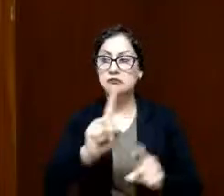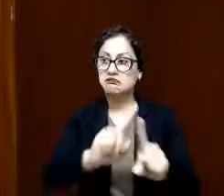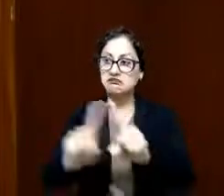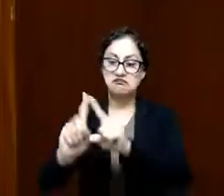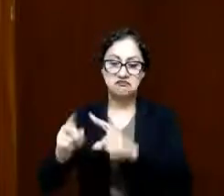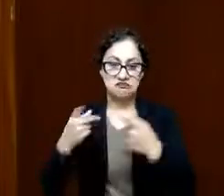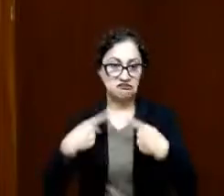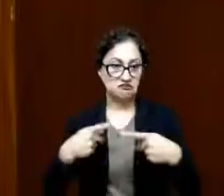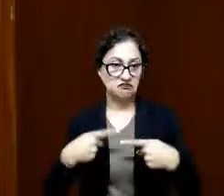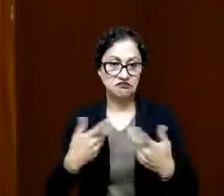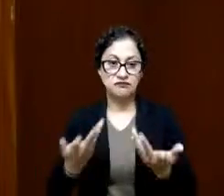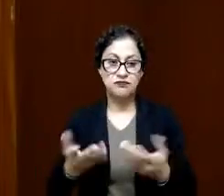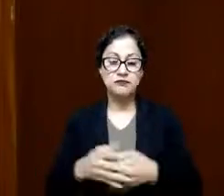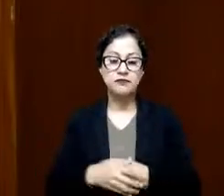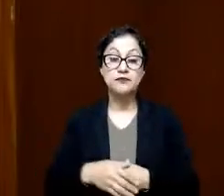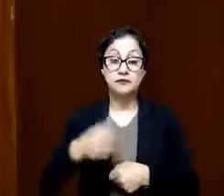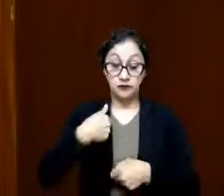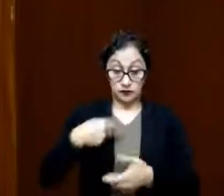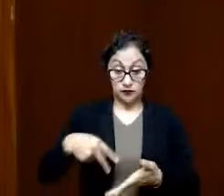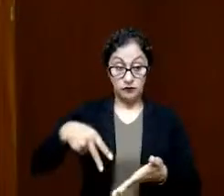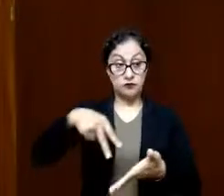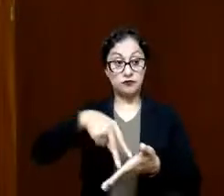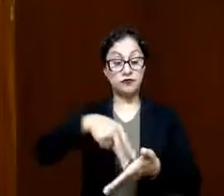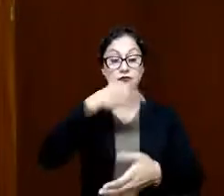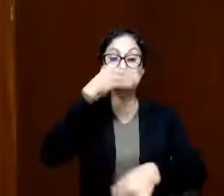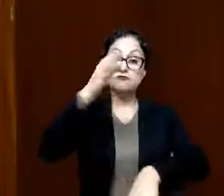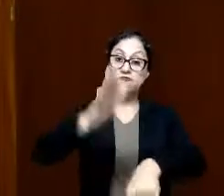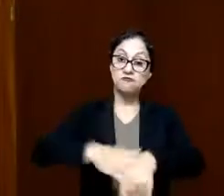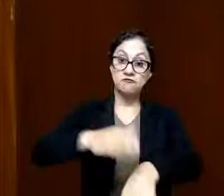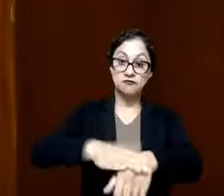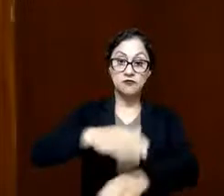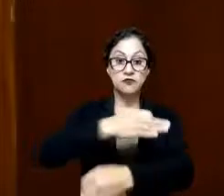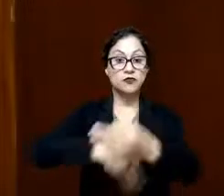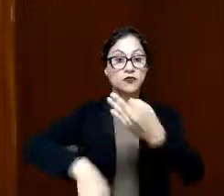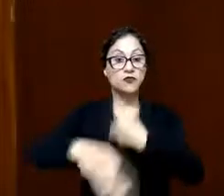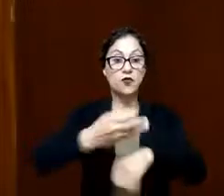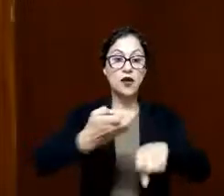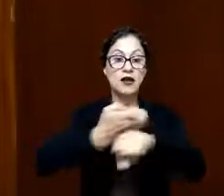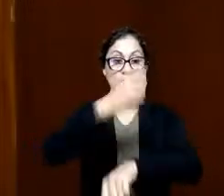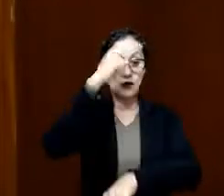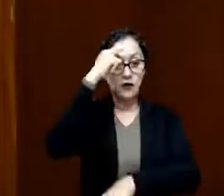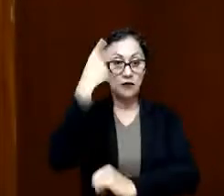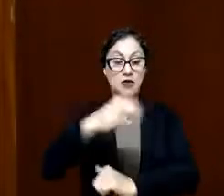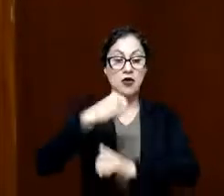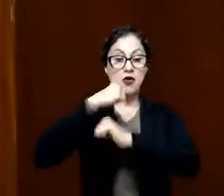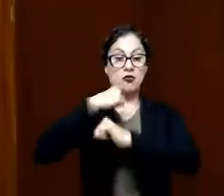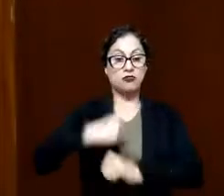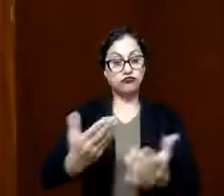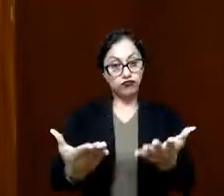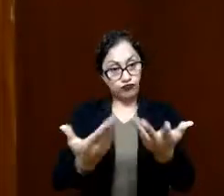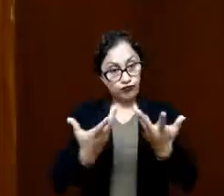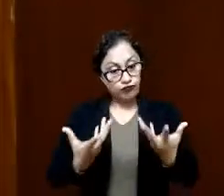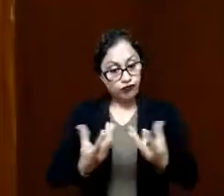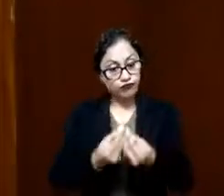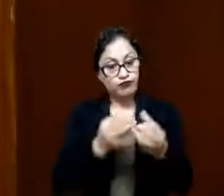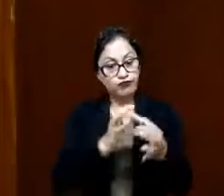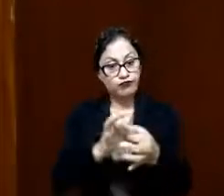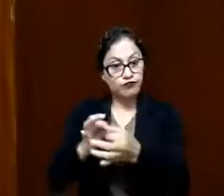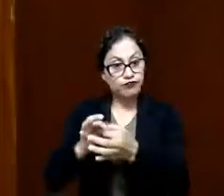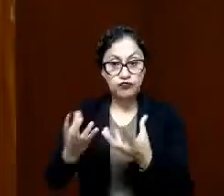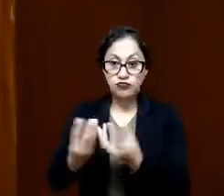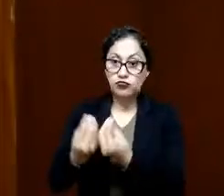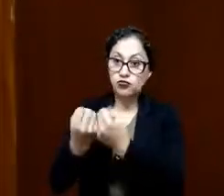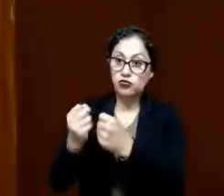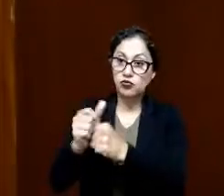esta tribuna, hago un exhorto a todas las autoridades de nuestro Estado de México para caminar juntos y con la sociedad para